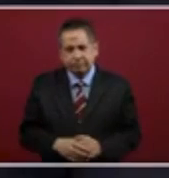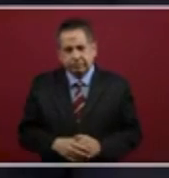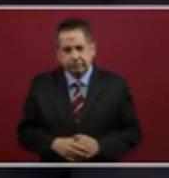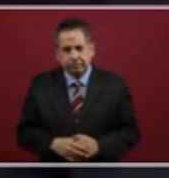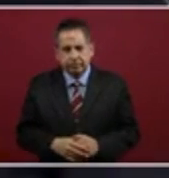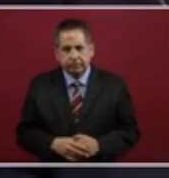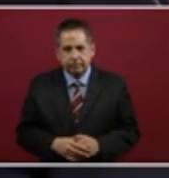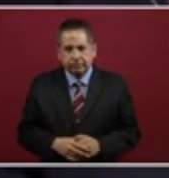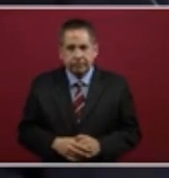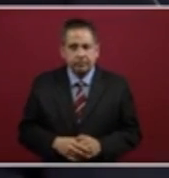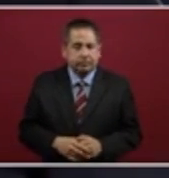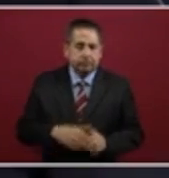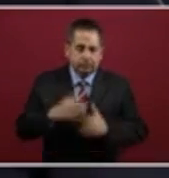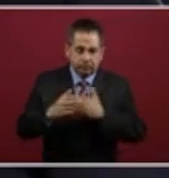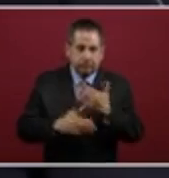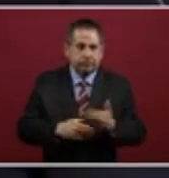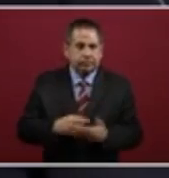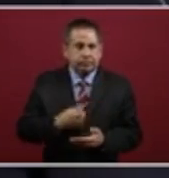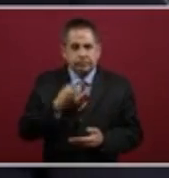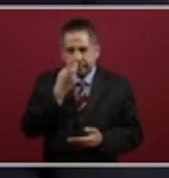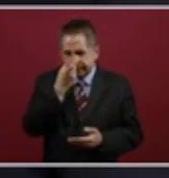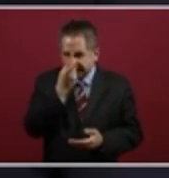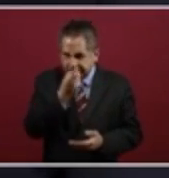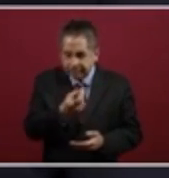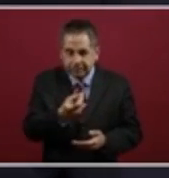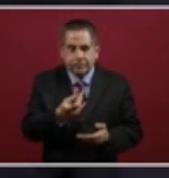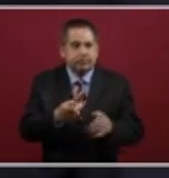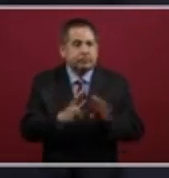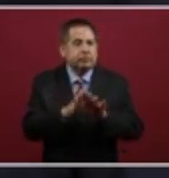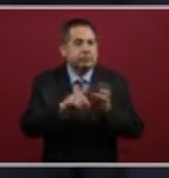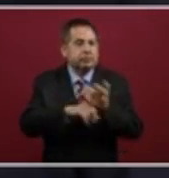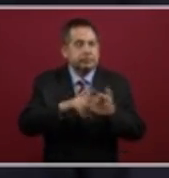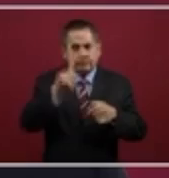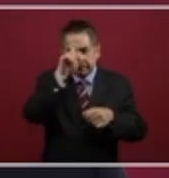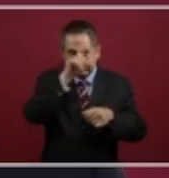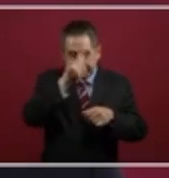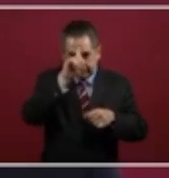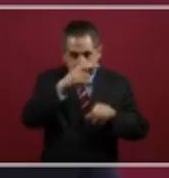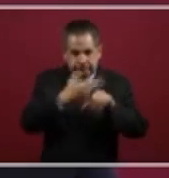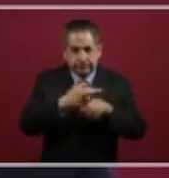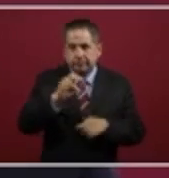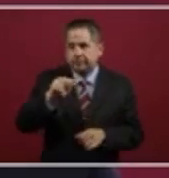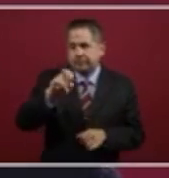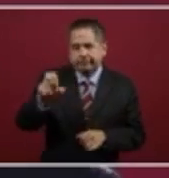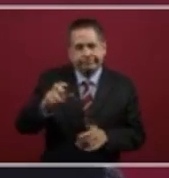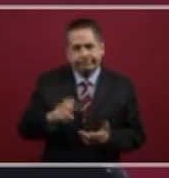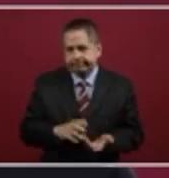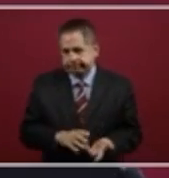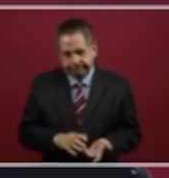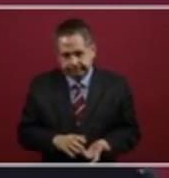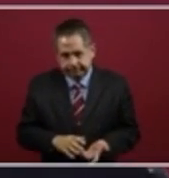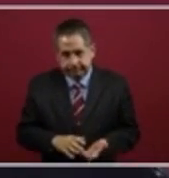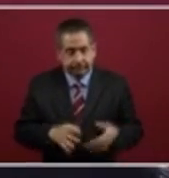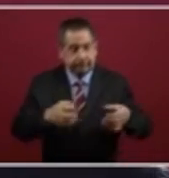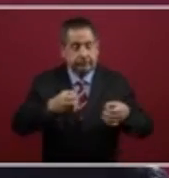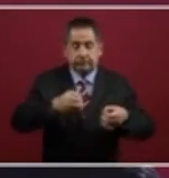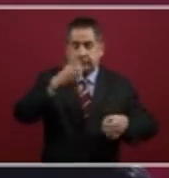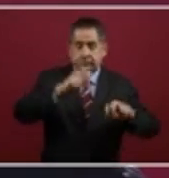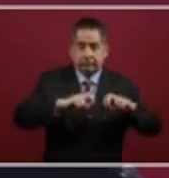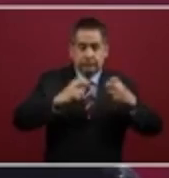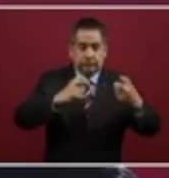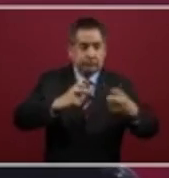los, con todo respeto, los consejeros del INE, los magistrados del